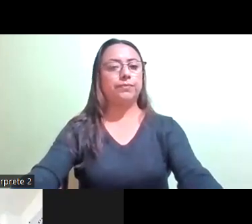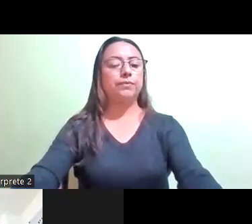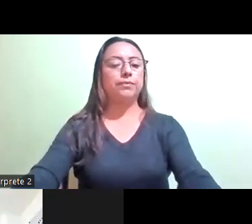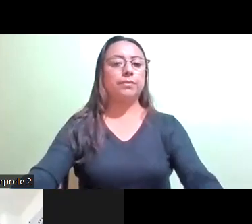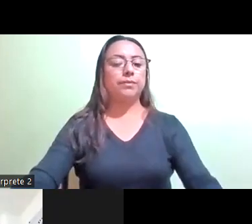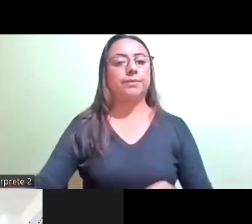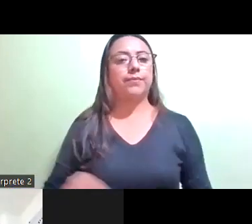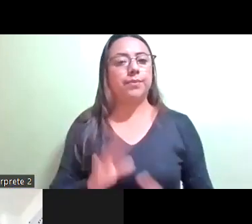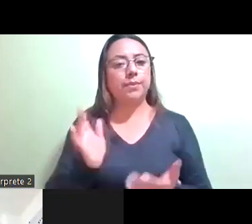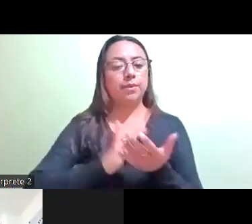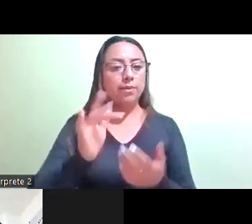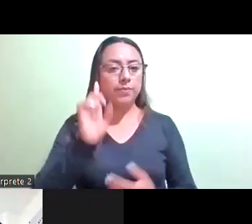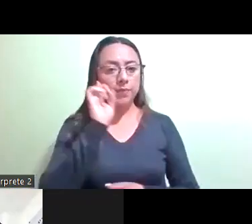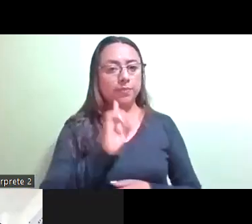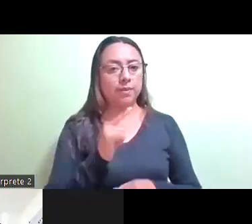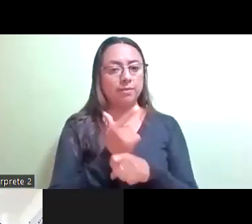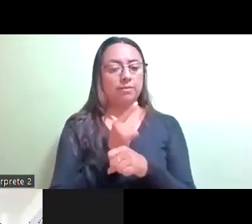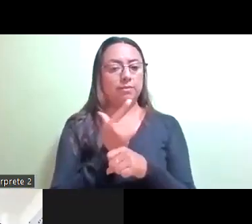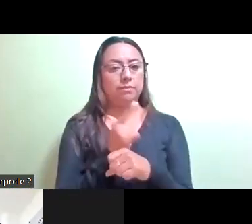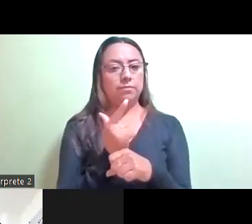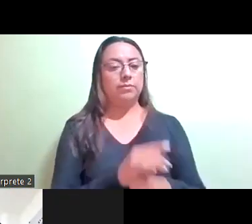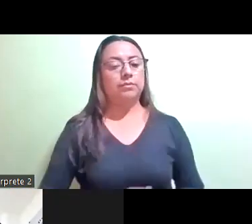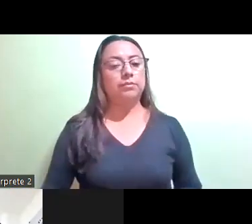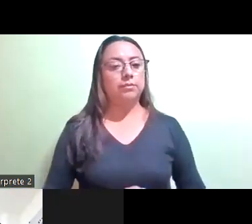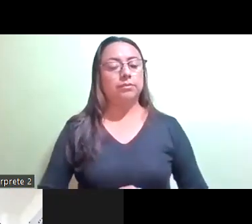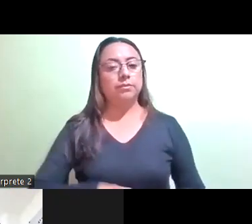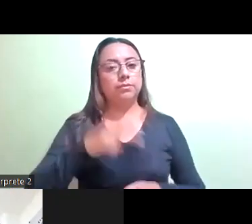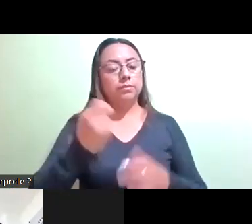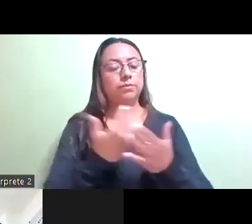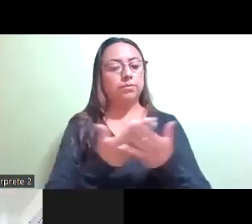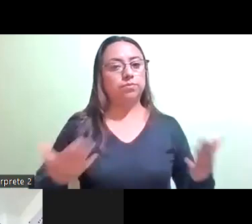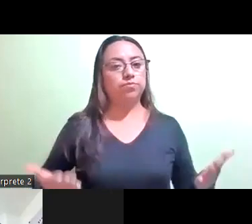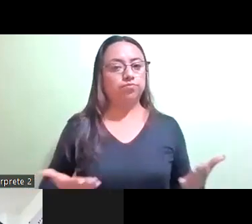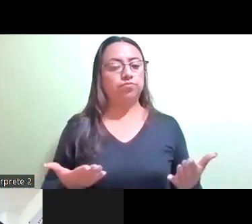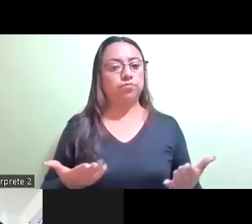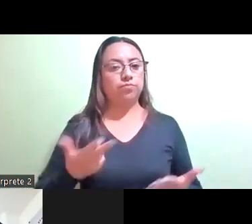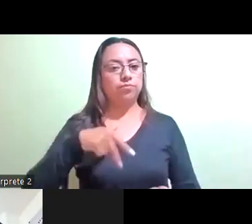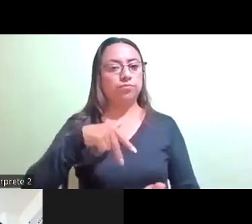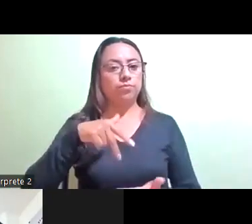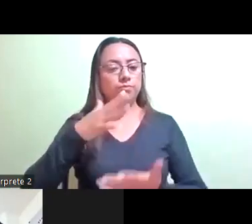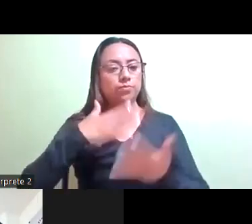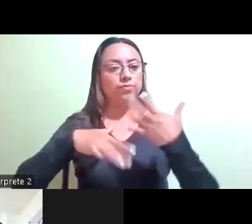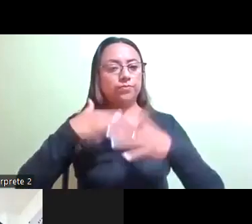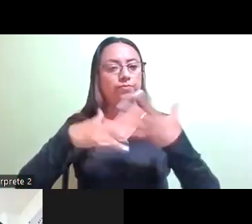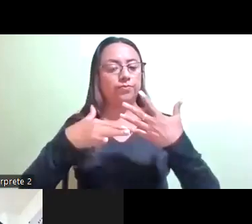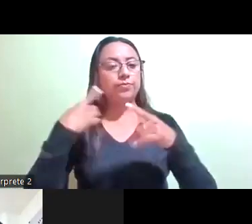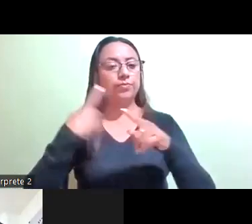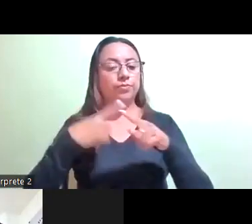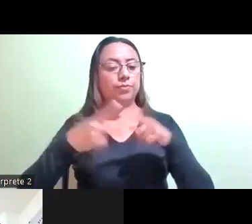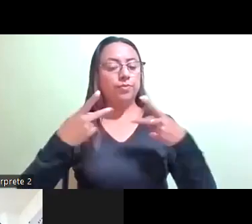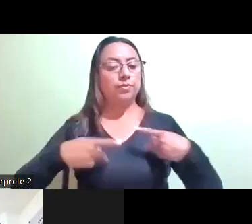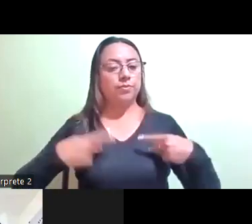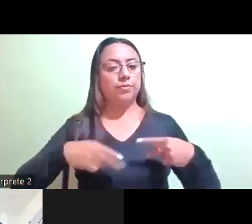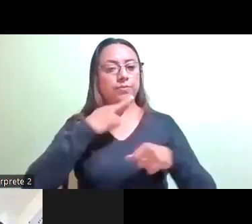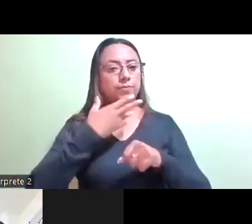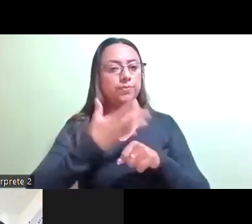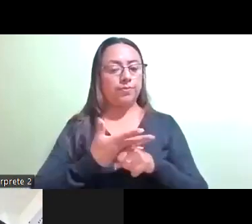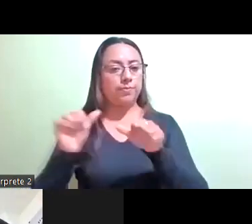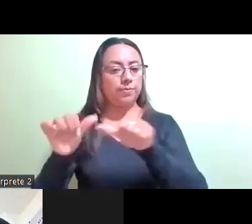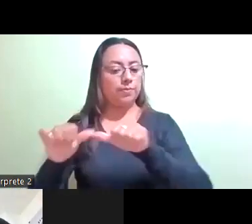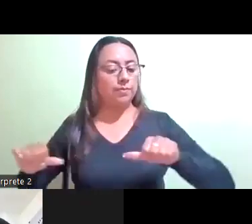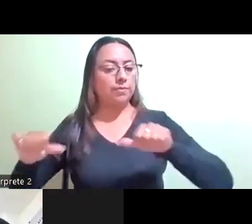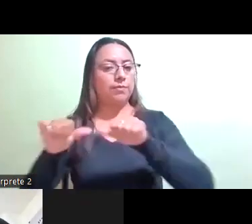Gracias, licenciada. En este sentido, se concede el uso de la palabra a las personas titulares de las unidades